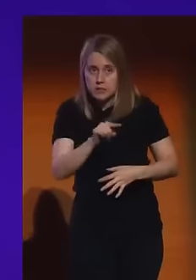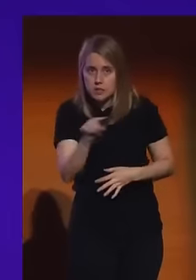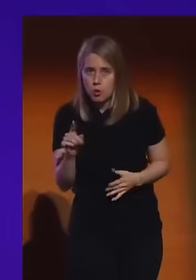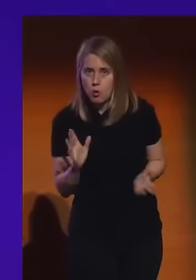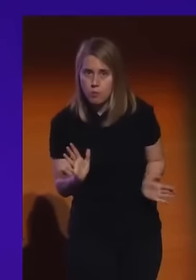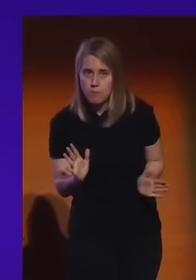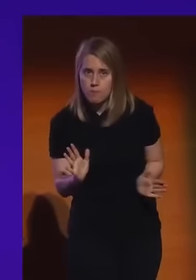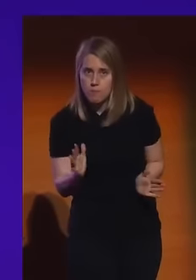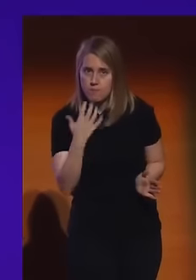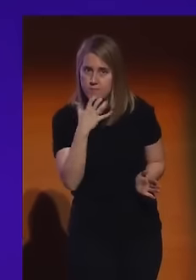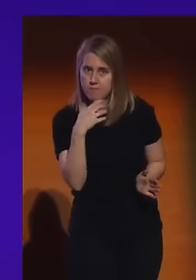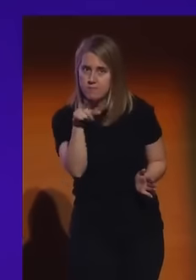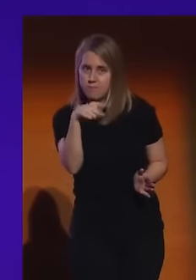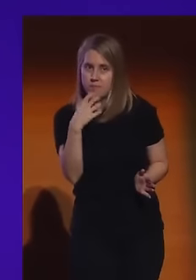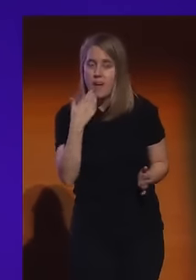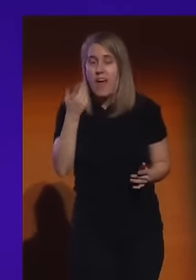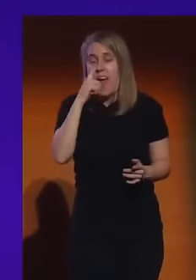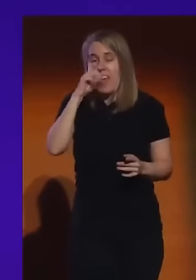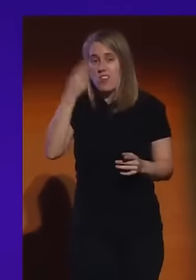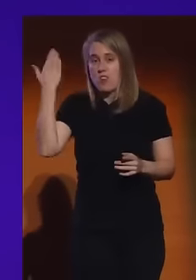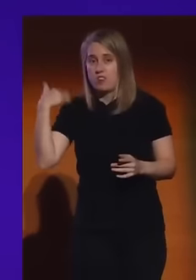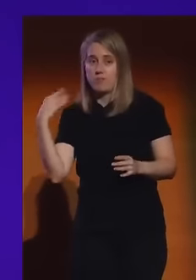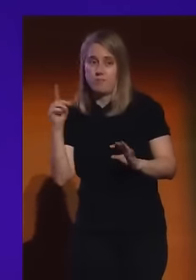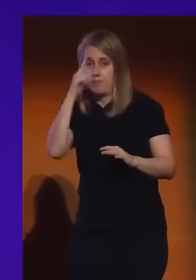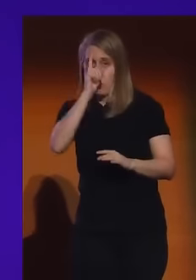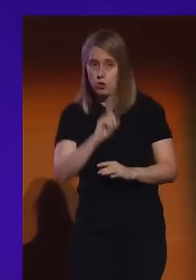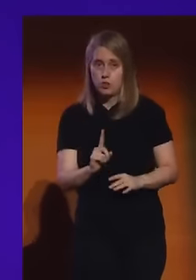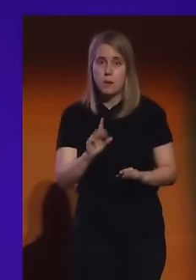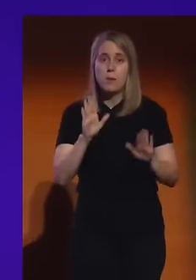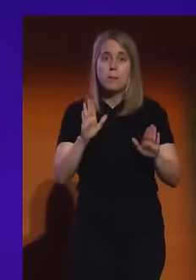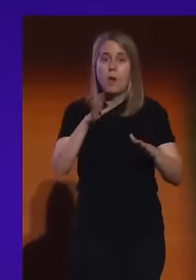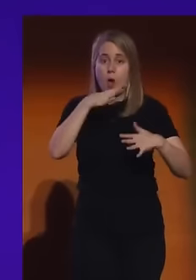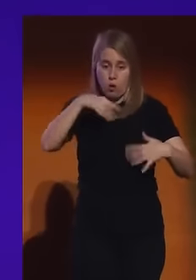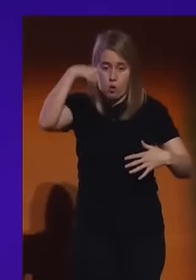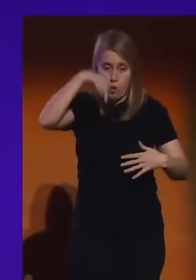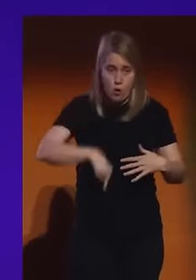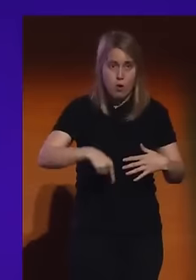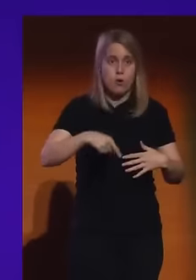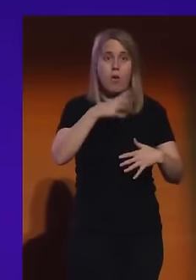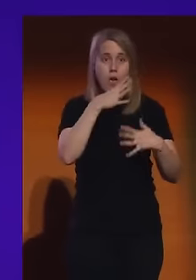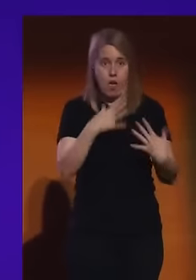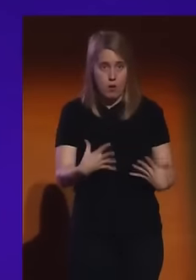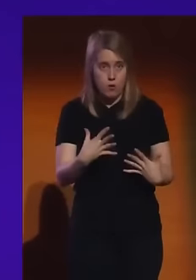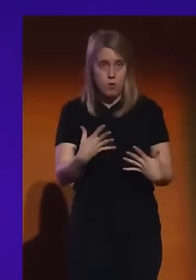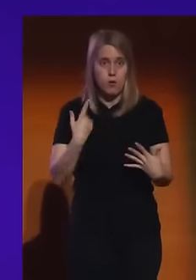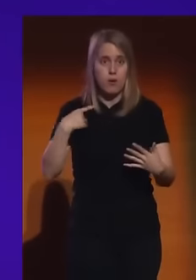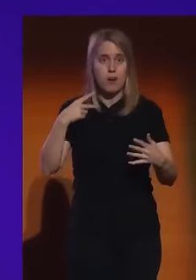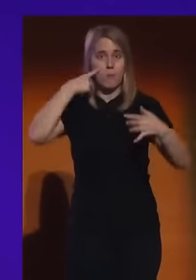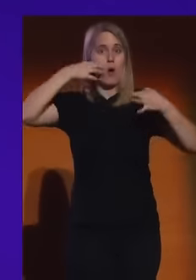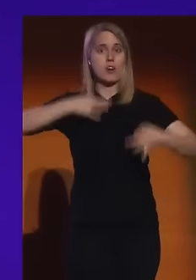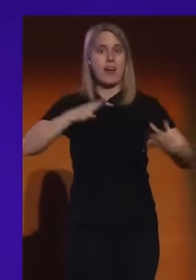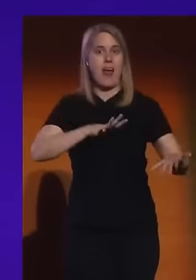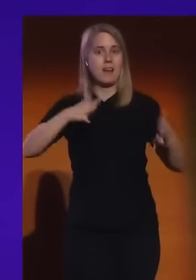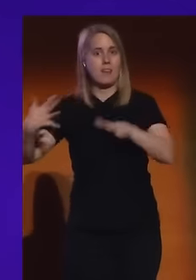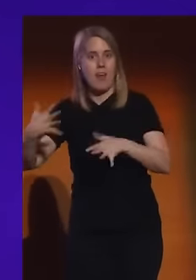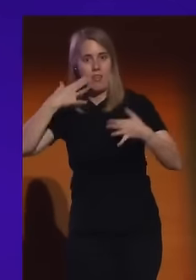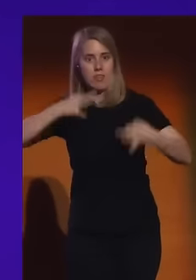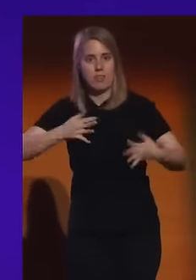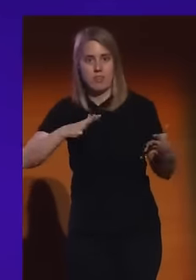todo hace unos años no lo sé pero eso hoy se está convirtiendo en realidad